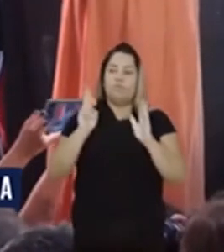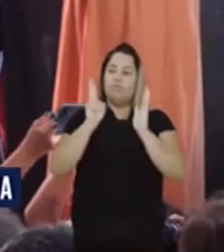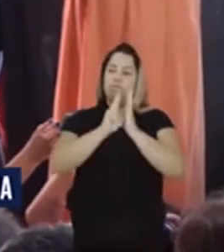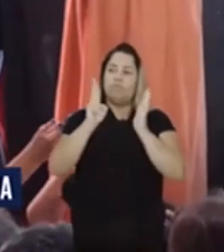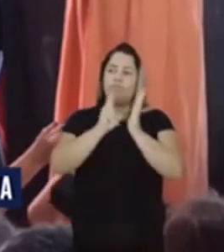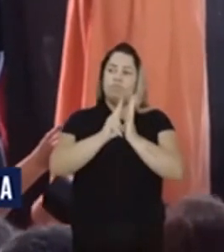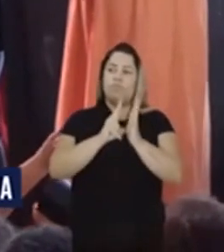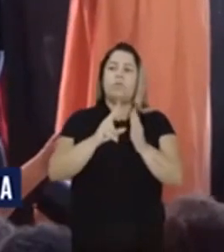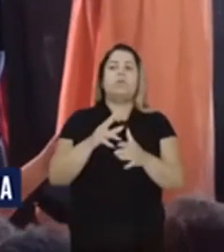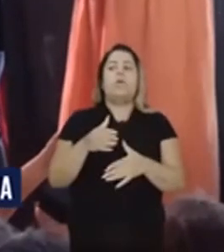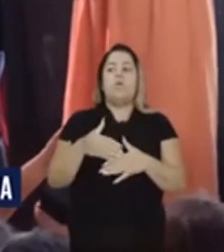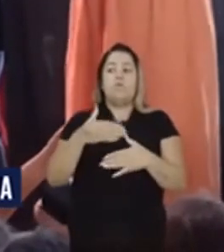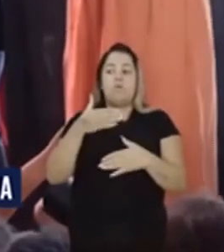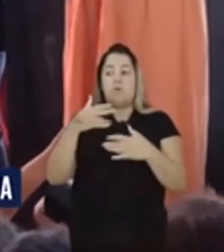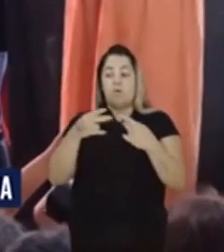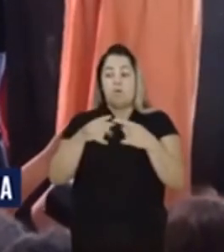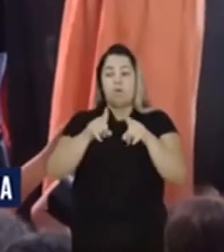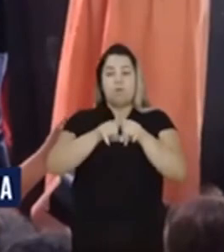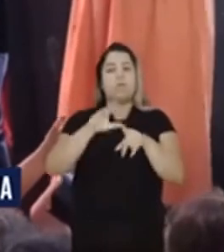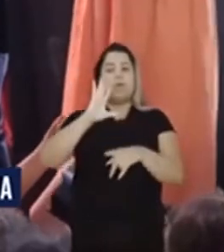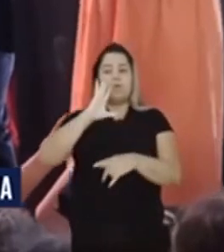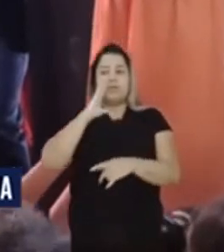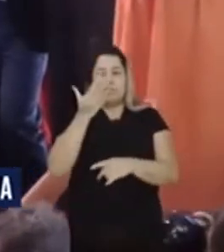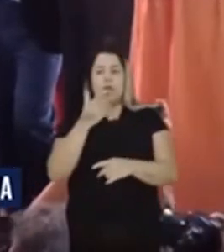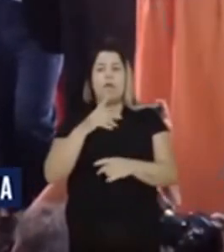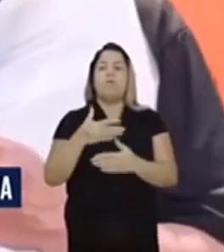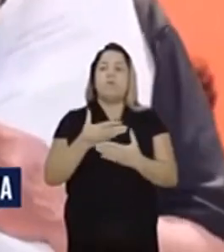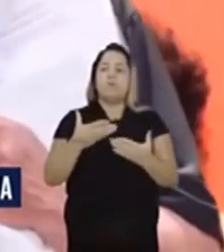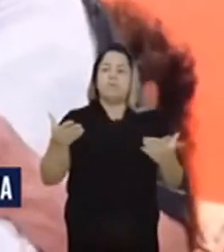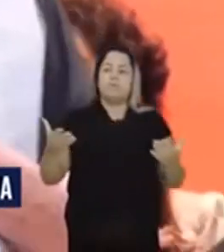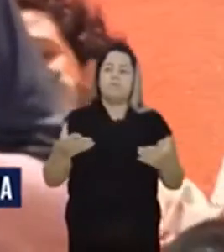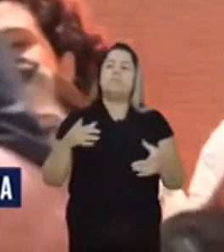decisión o la aprobación de ustedes